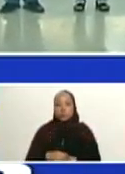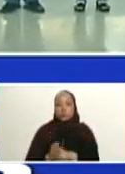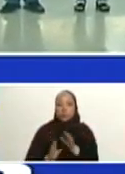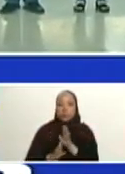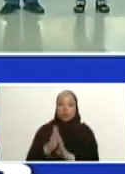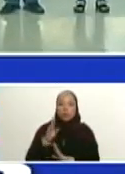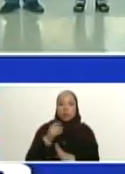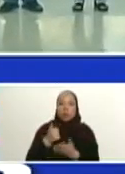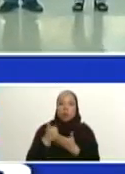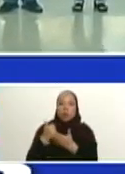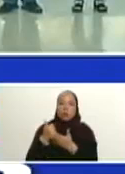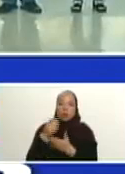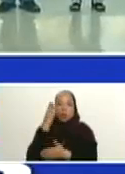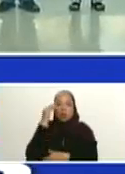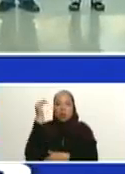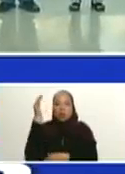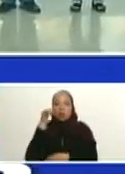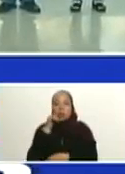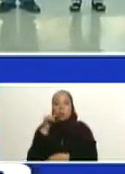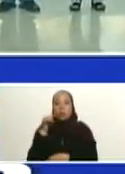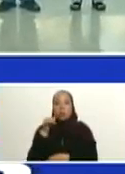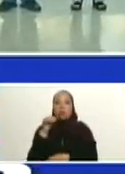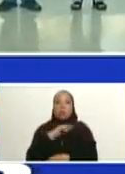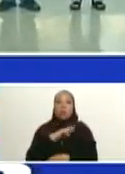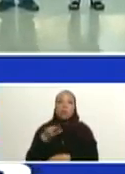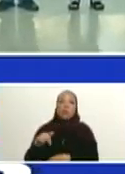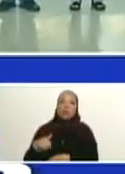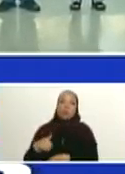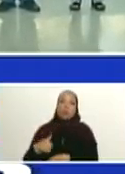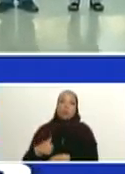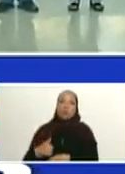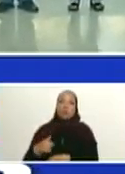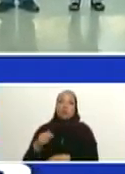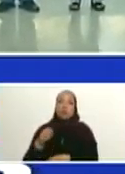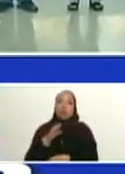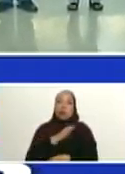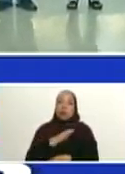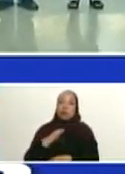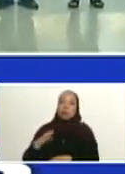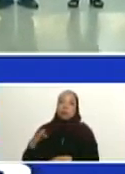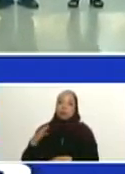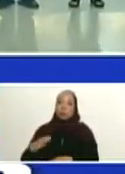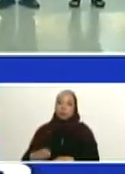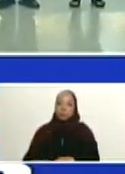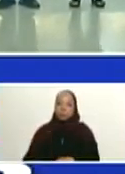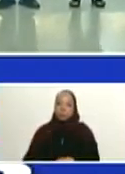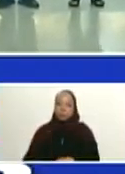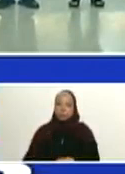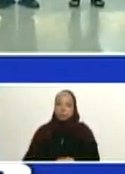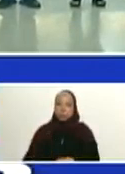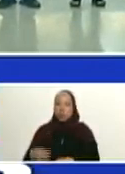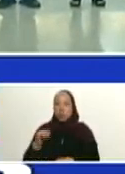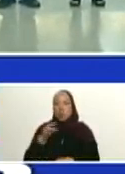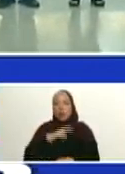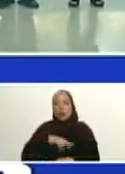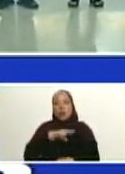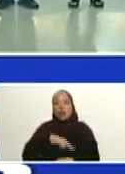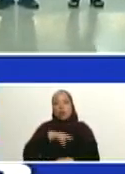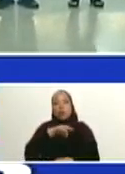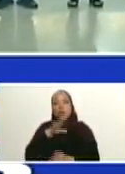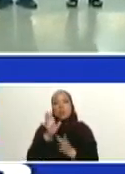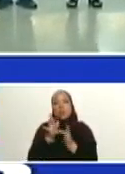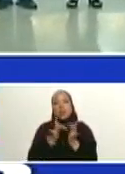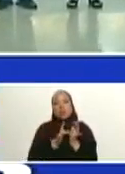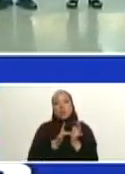el favor de Dios siempre. Nosotros que somos cristianos de Cristo, siempre lo digo. Algunos